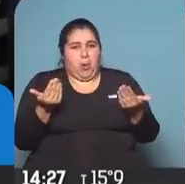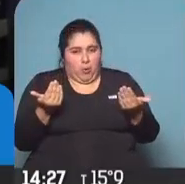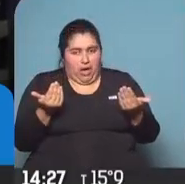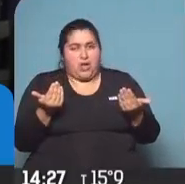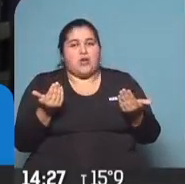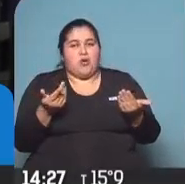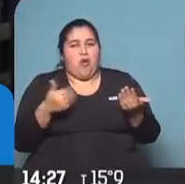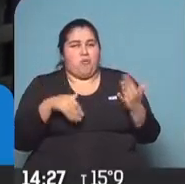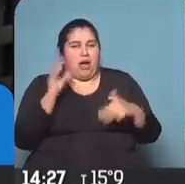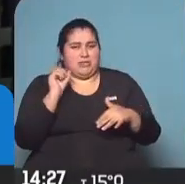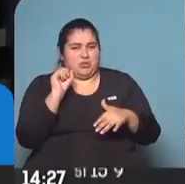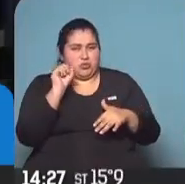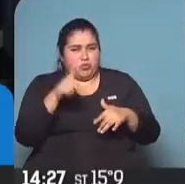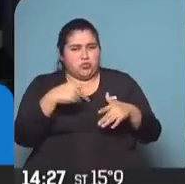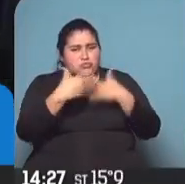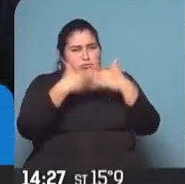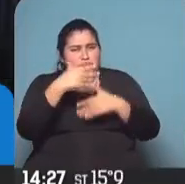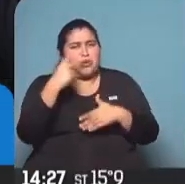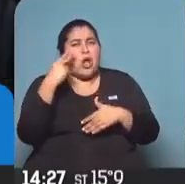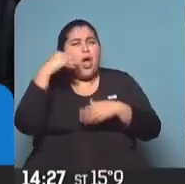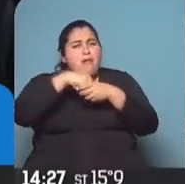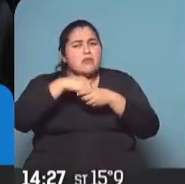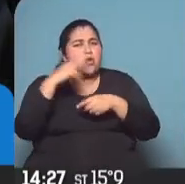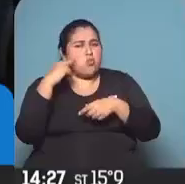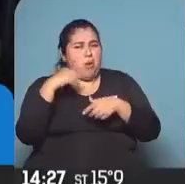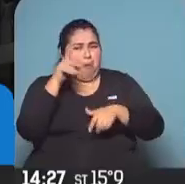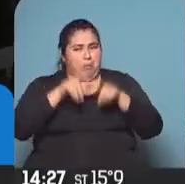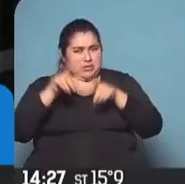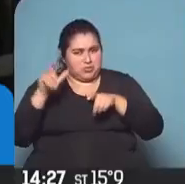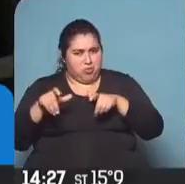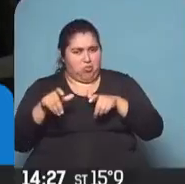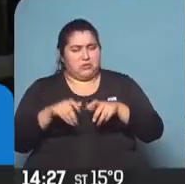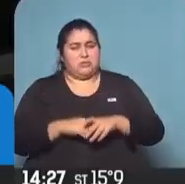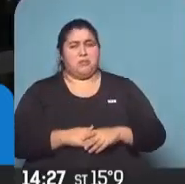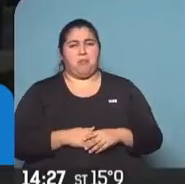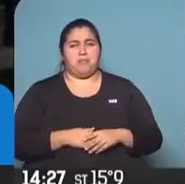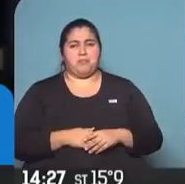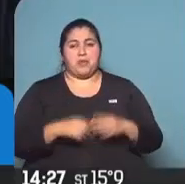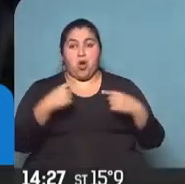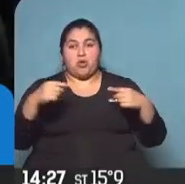del suelo y capacidad para nueve personas incluyendo su armamento